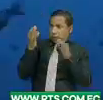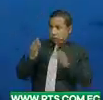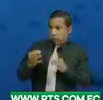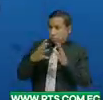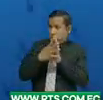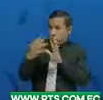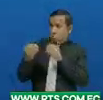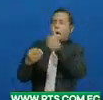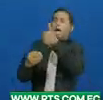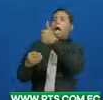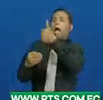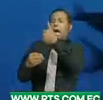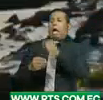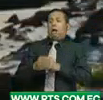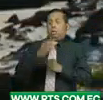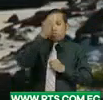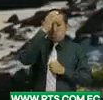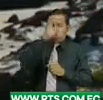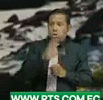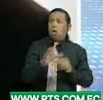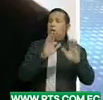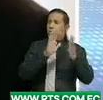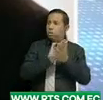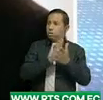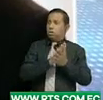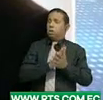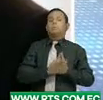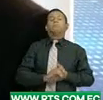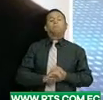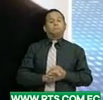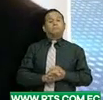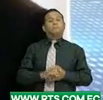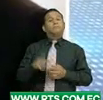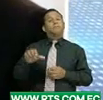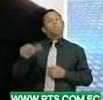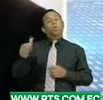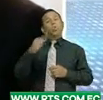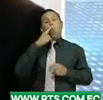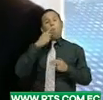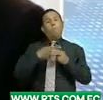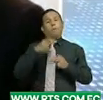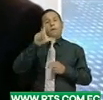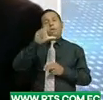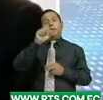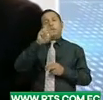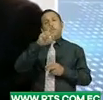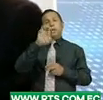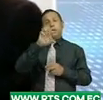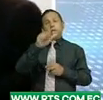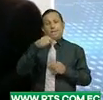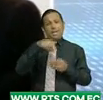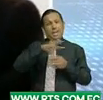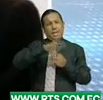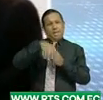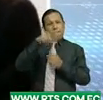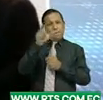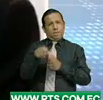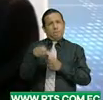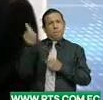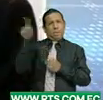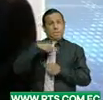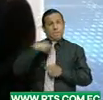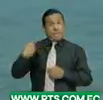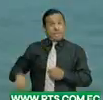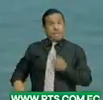cultural y natural para toda la humanidad. Así también, Carlos Larrea, embajador de Ecuador en China, anunció en un medio